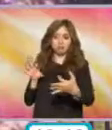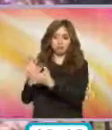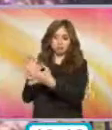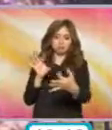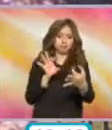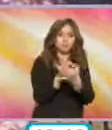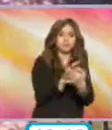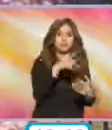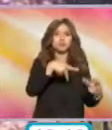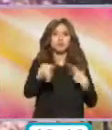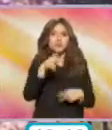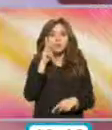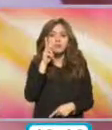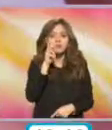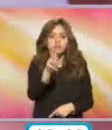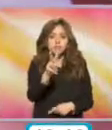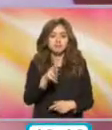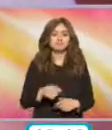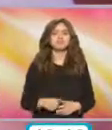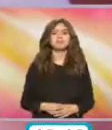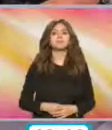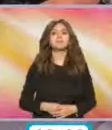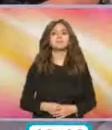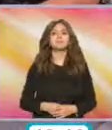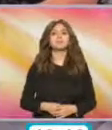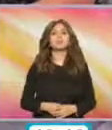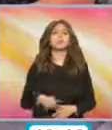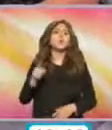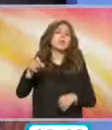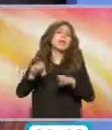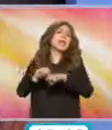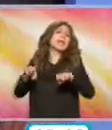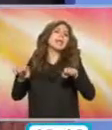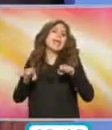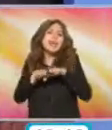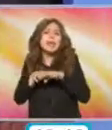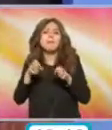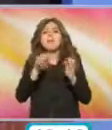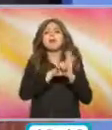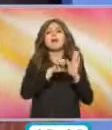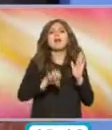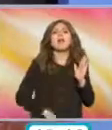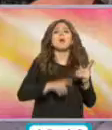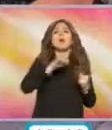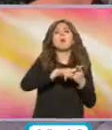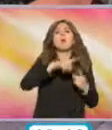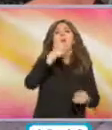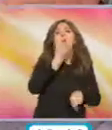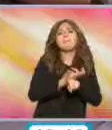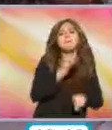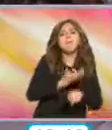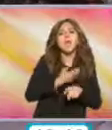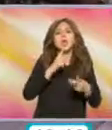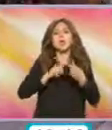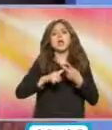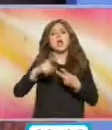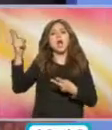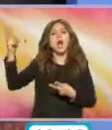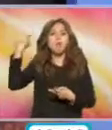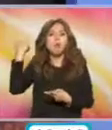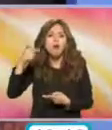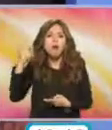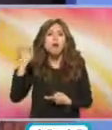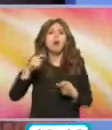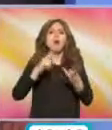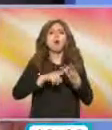lo estamos jugando. Y puedes no irle a un equipo, a lo mejor, por ejemplo, le vas al América, le vas a Chivas, no sé, al Real Madrid, pero cuando juega tu selección,